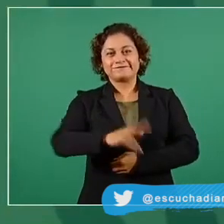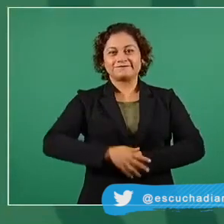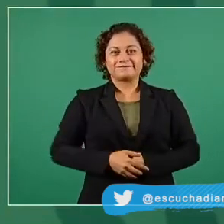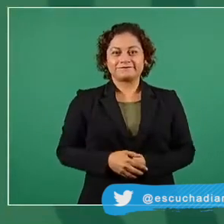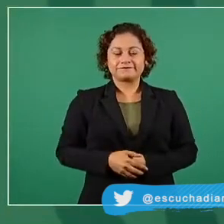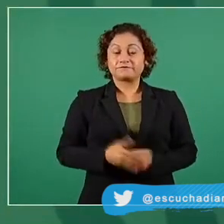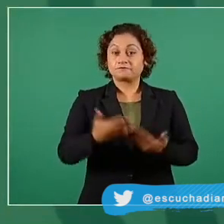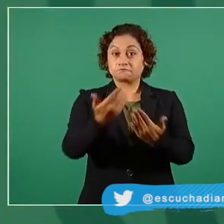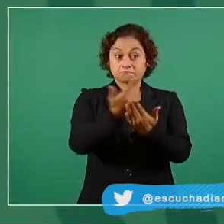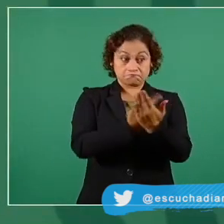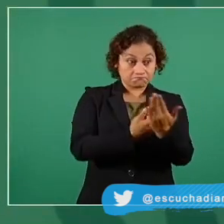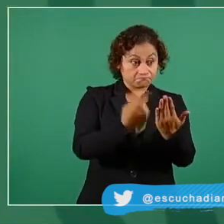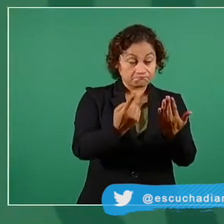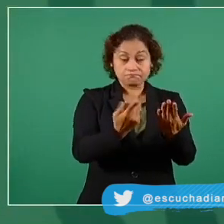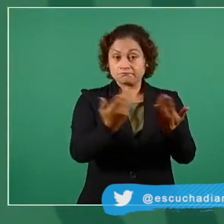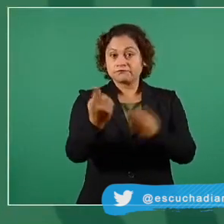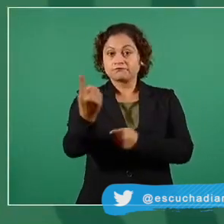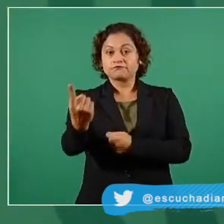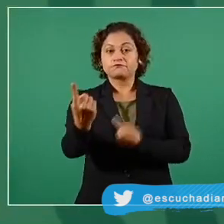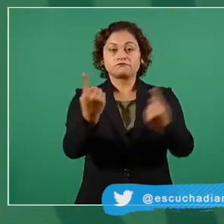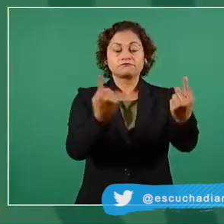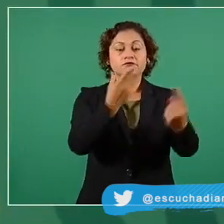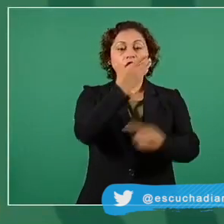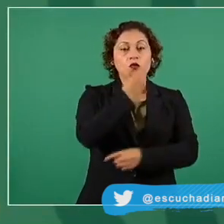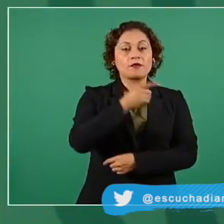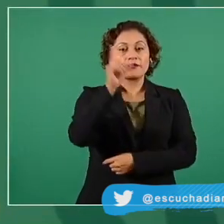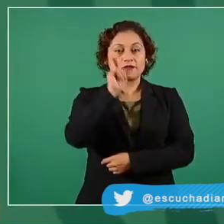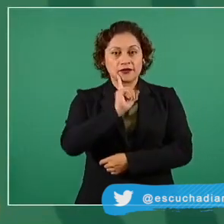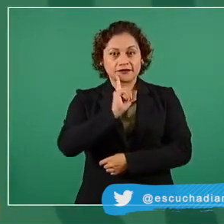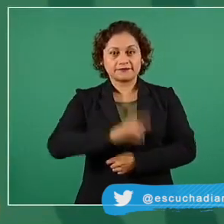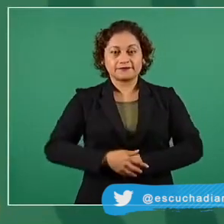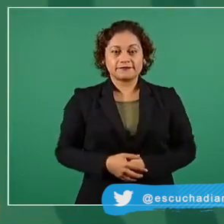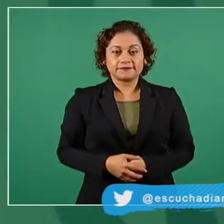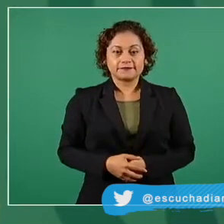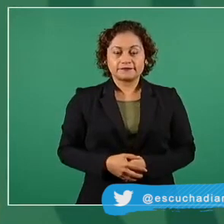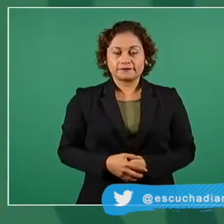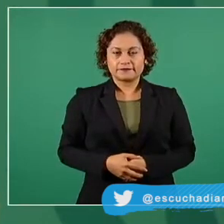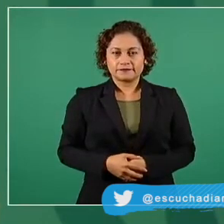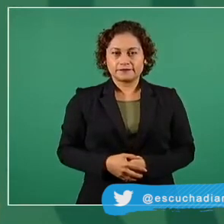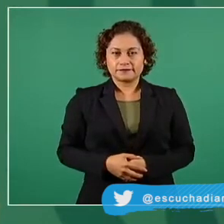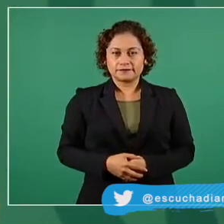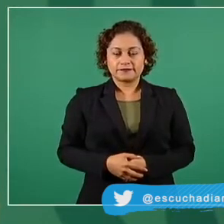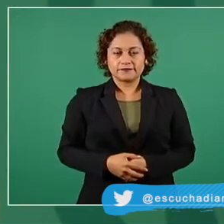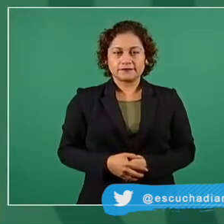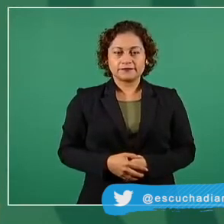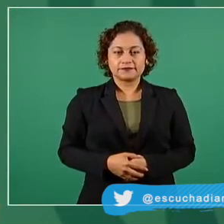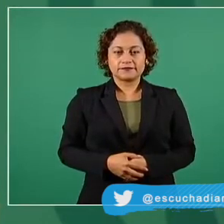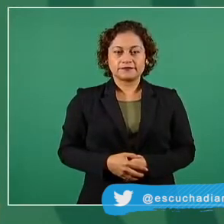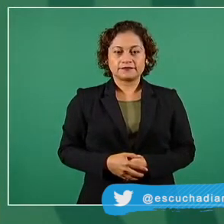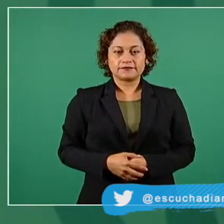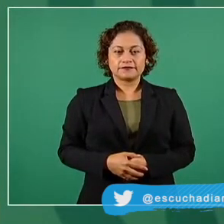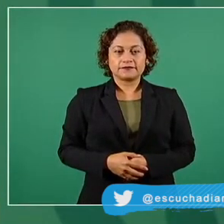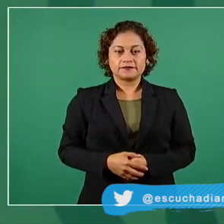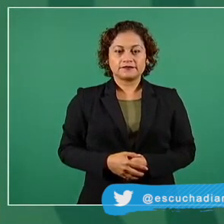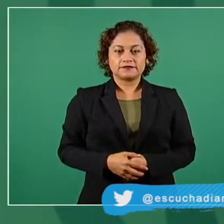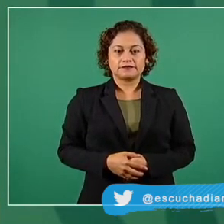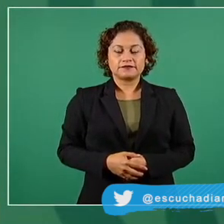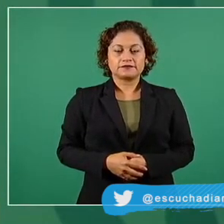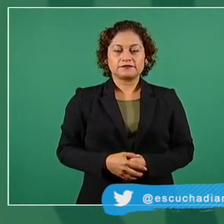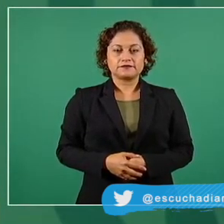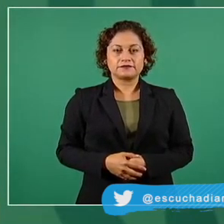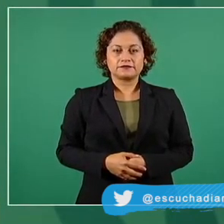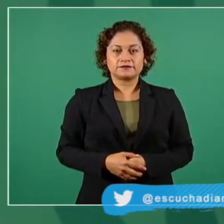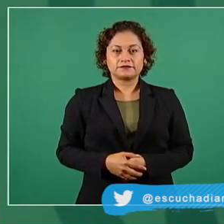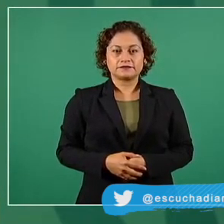presidente expone la crisis que existe en el Tribunal Electoral, que es una muestra de la urgencia de una reforma en el INE y el TRIFE.